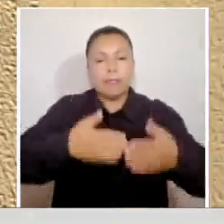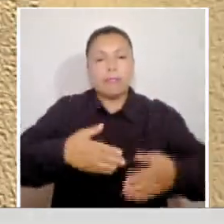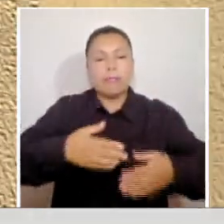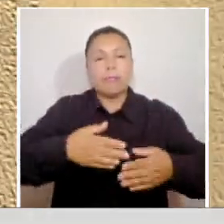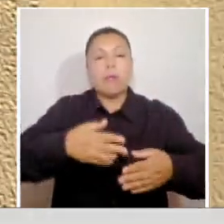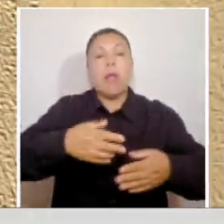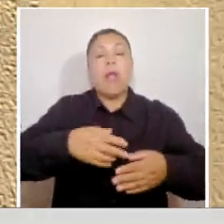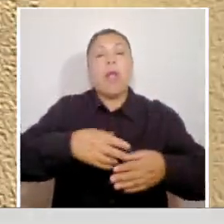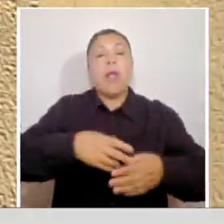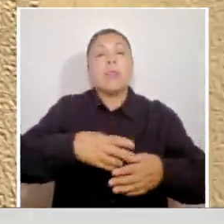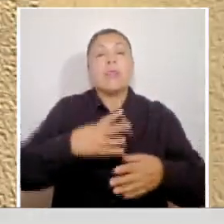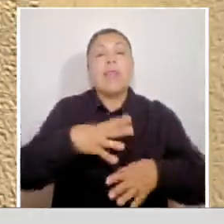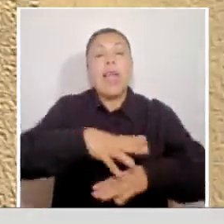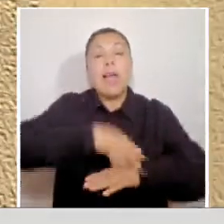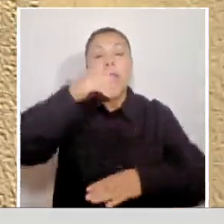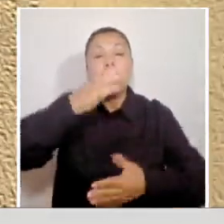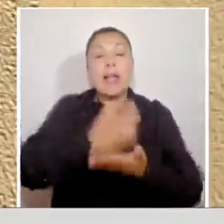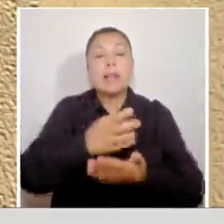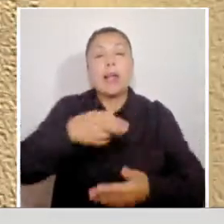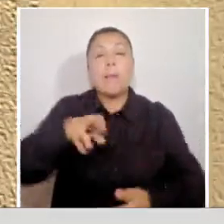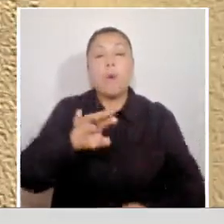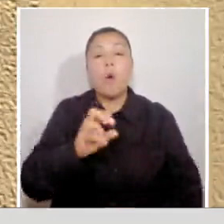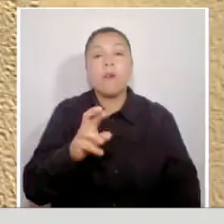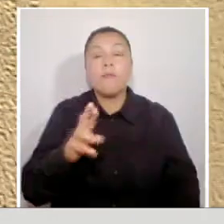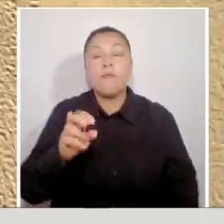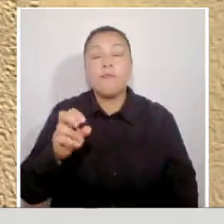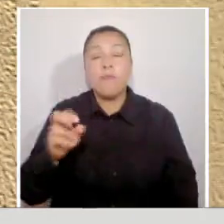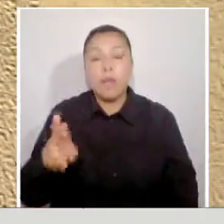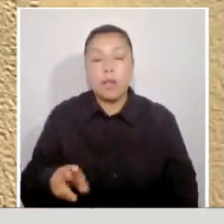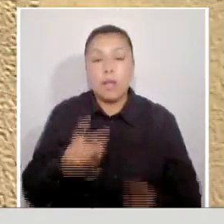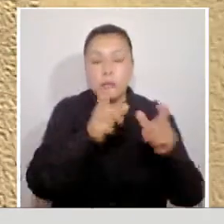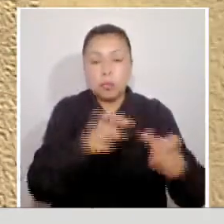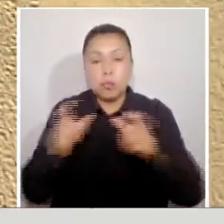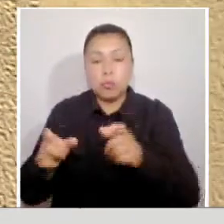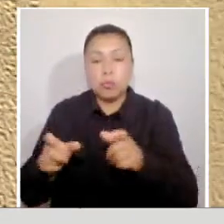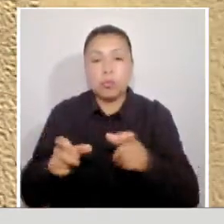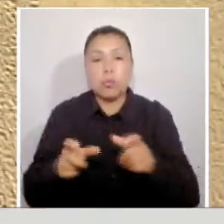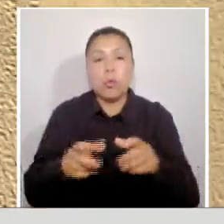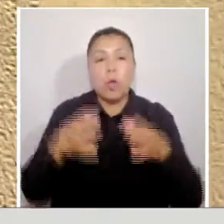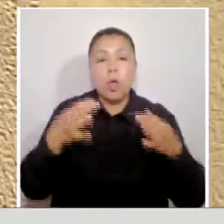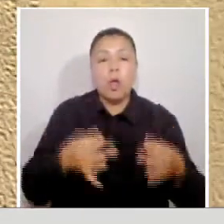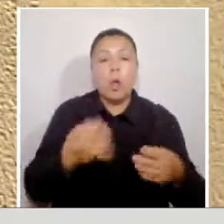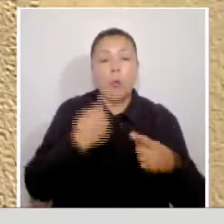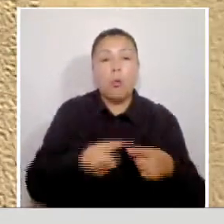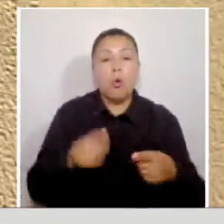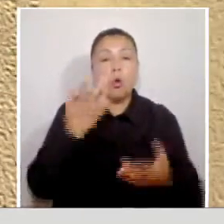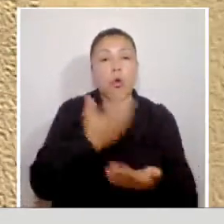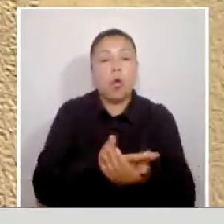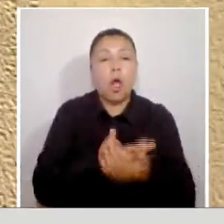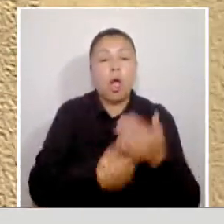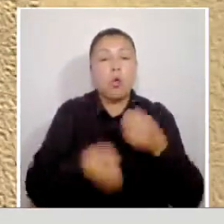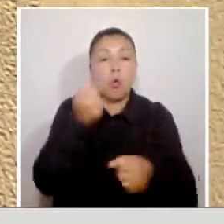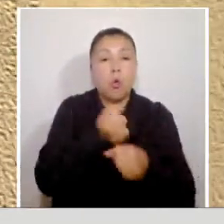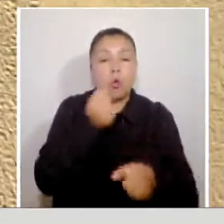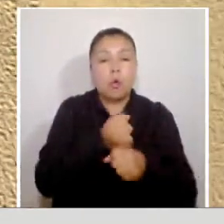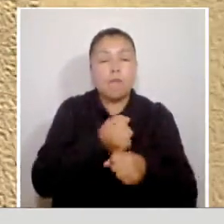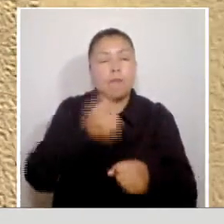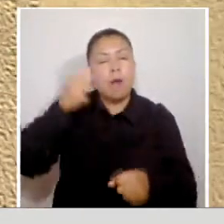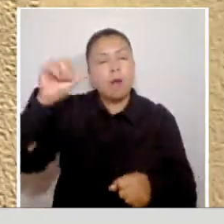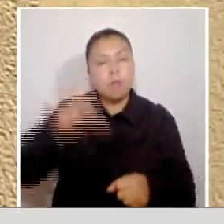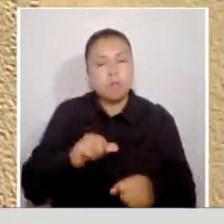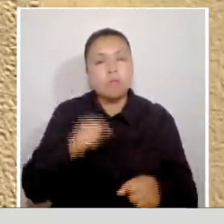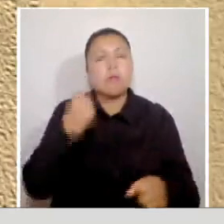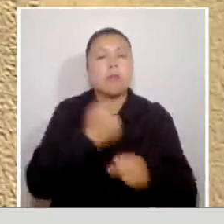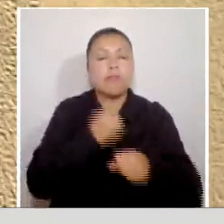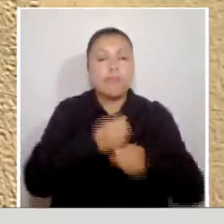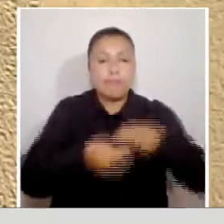Porvenir actuando estas como autoridad fiscalizadora jurisdiccionales por otro lado existe un trabajo mancomunado y colaborativo